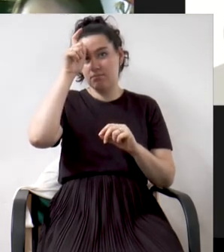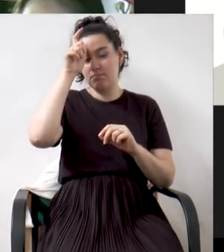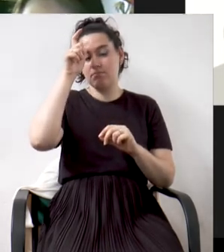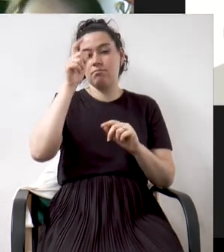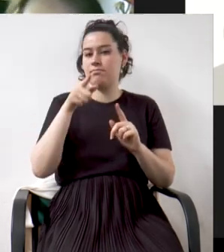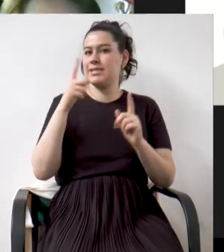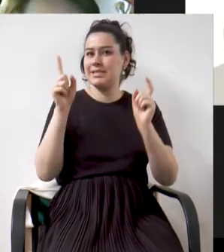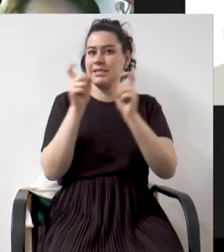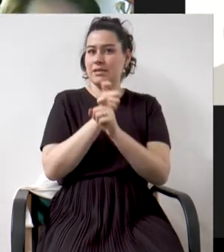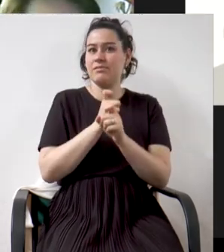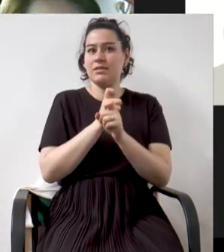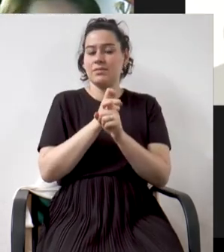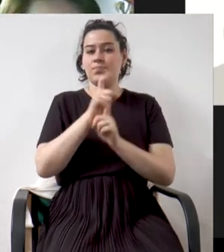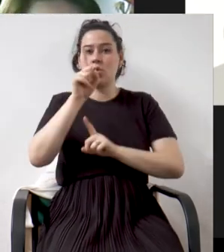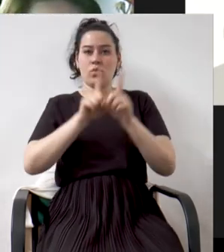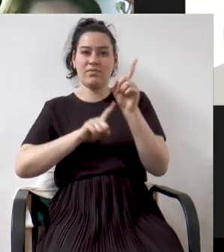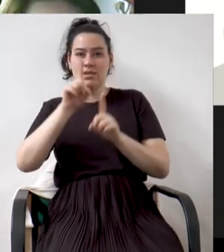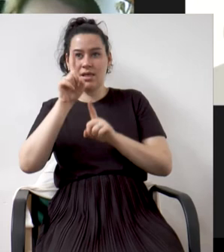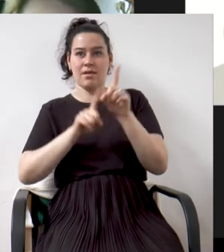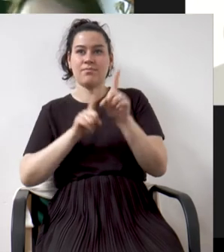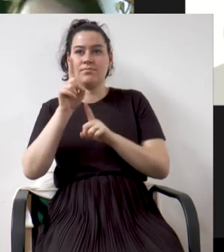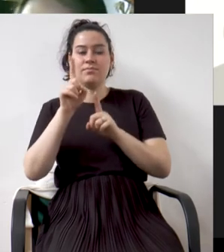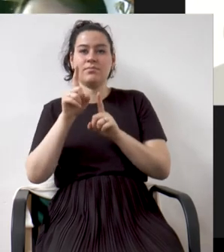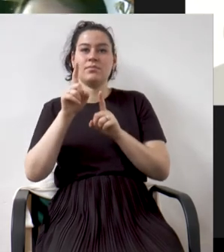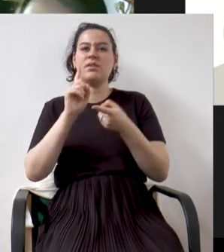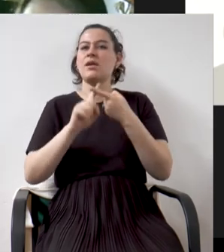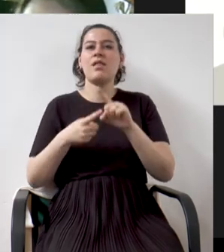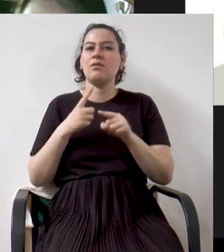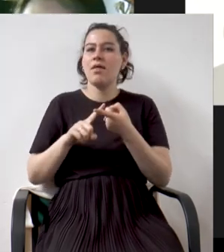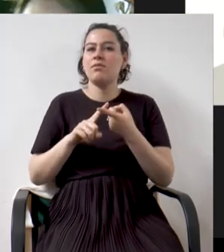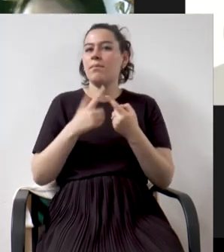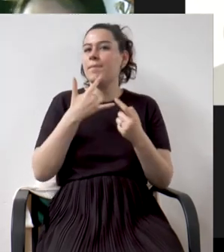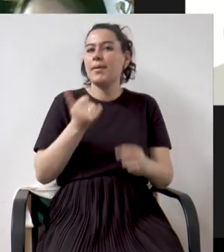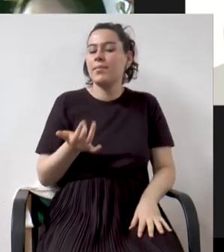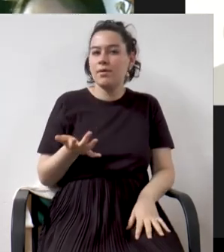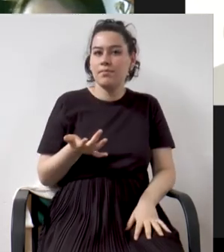que es muy difícil en la universidad, que tiene que ver con,